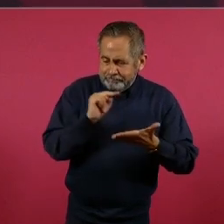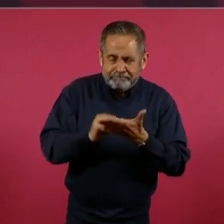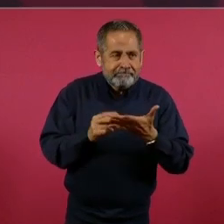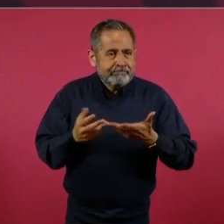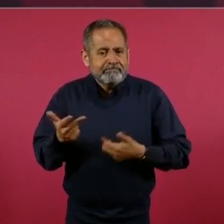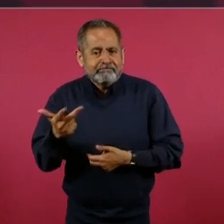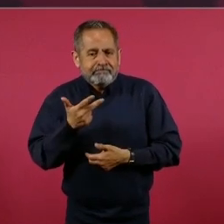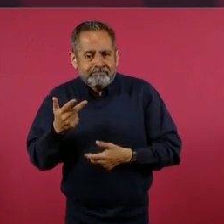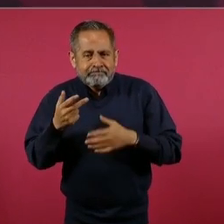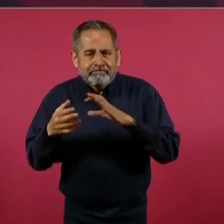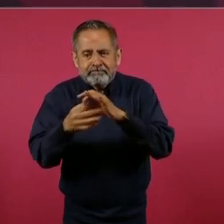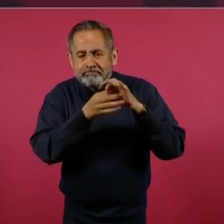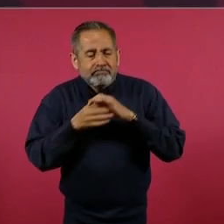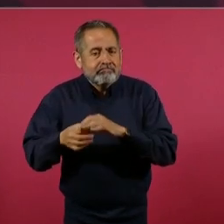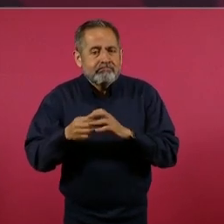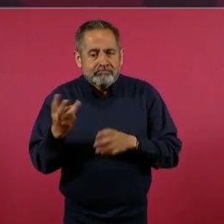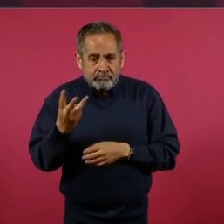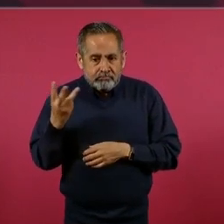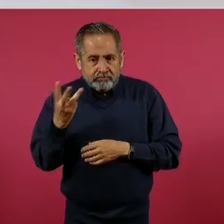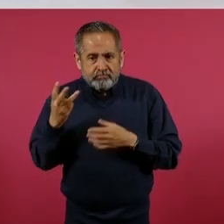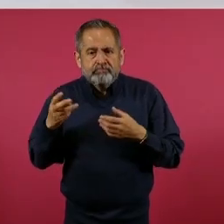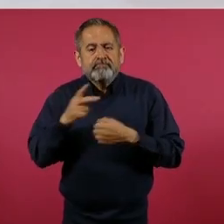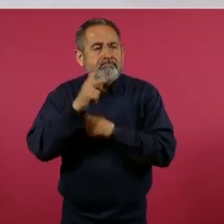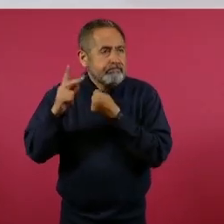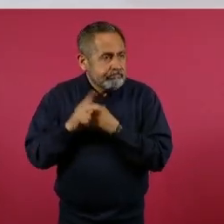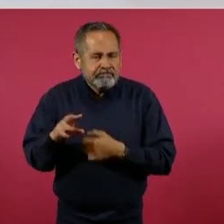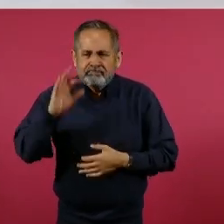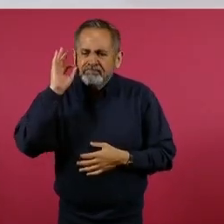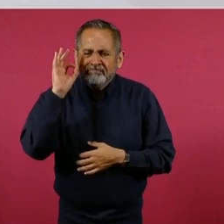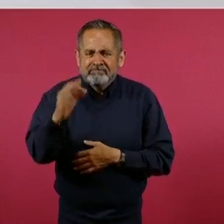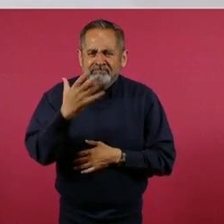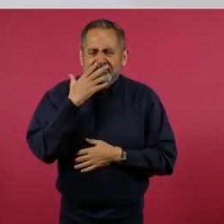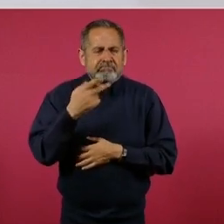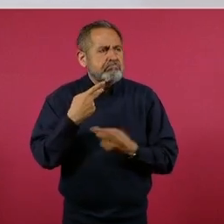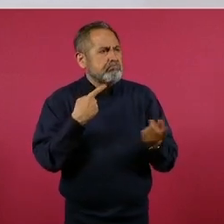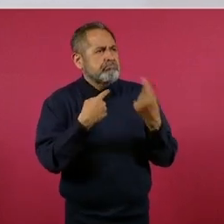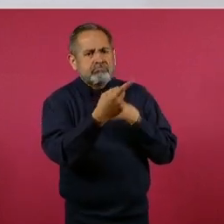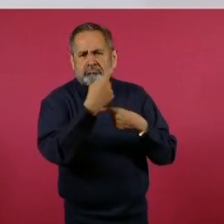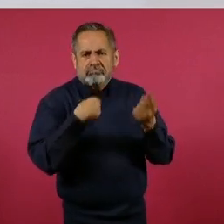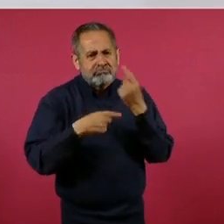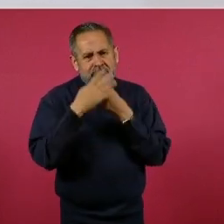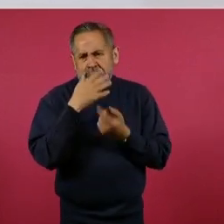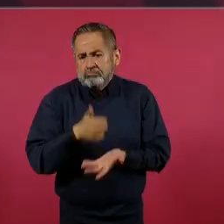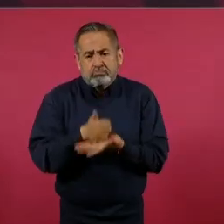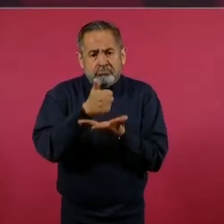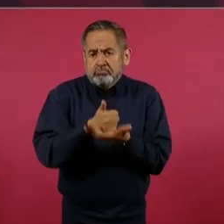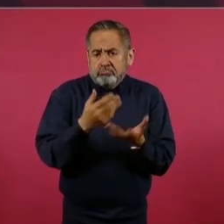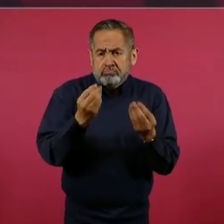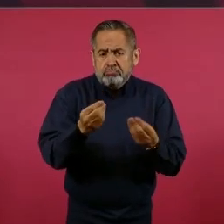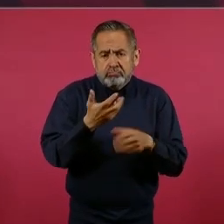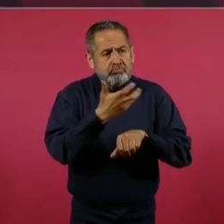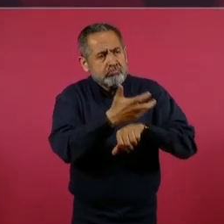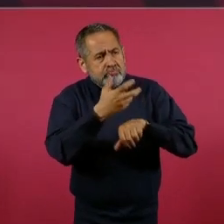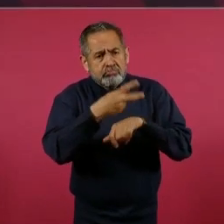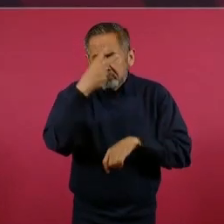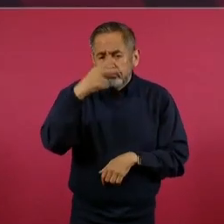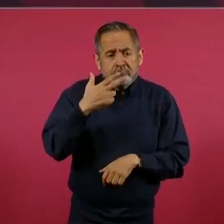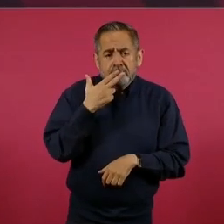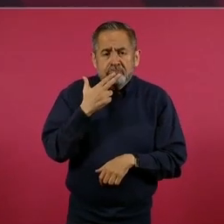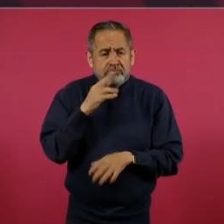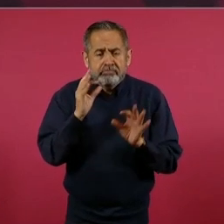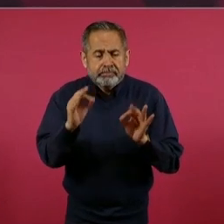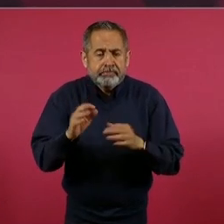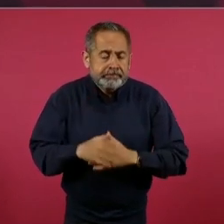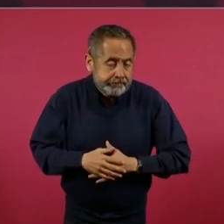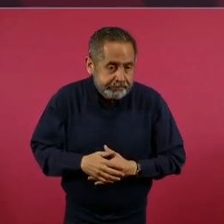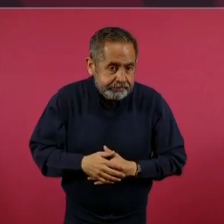muchísimo a los dos países, sí, nos ha ayudado. Y recuerdo que fui